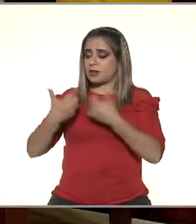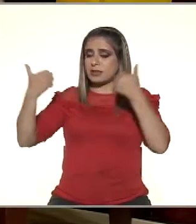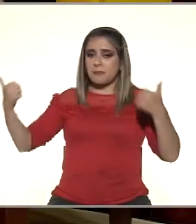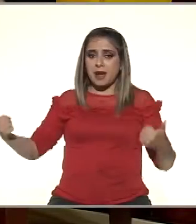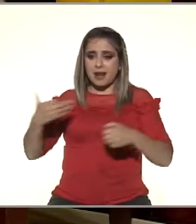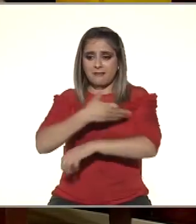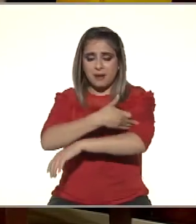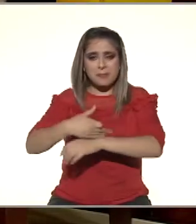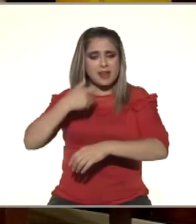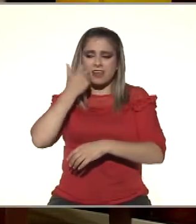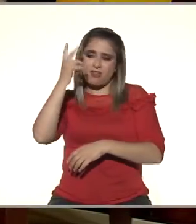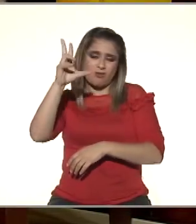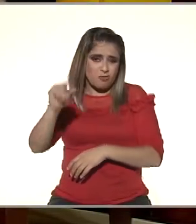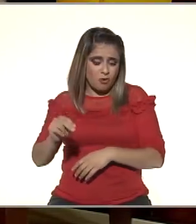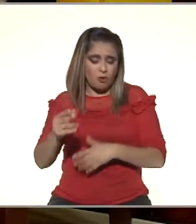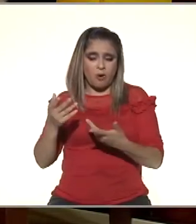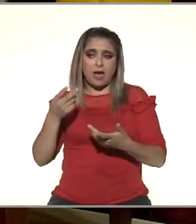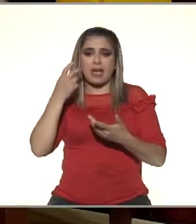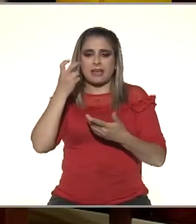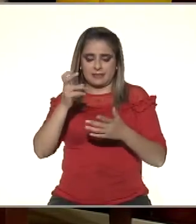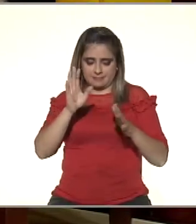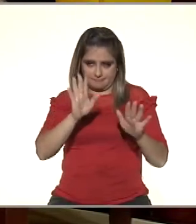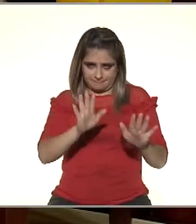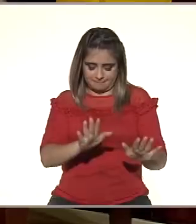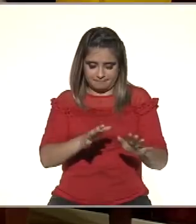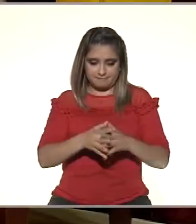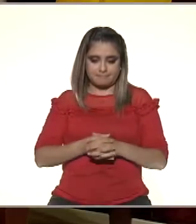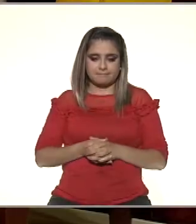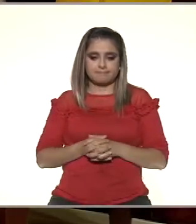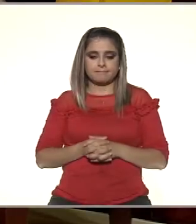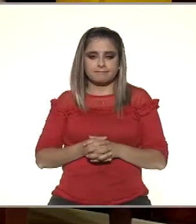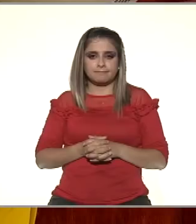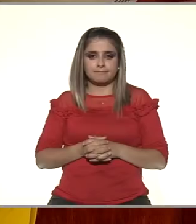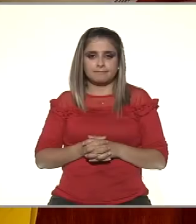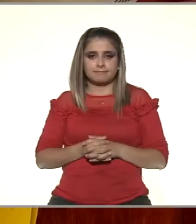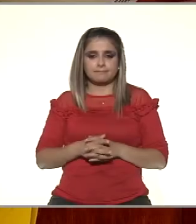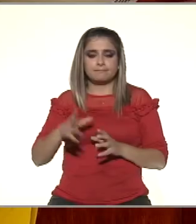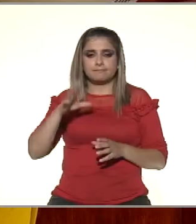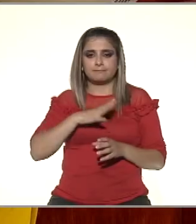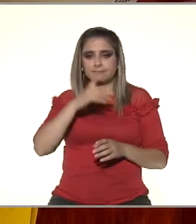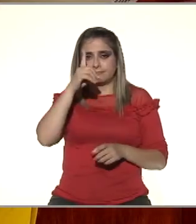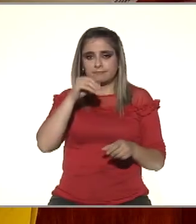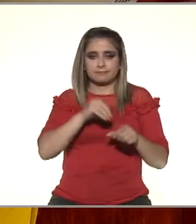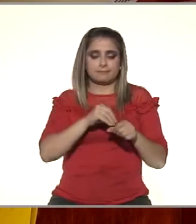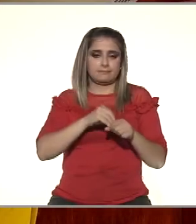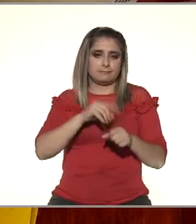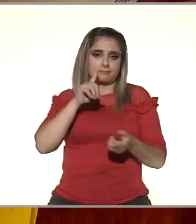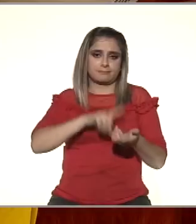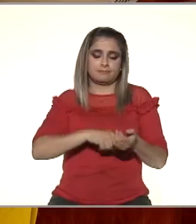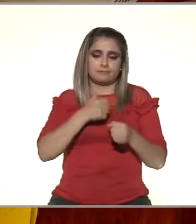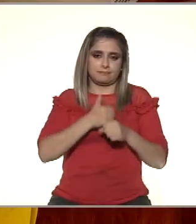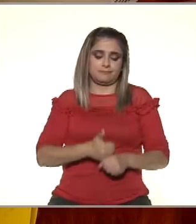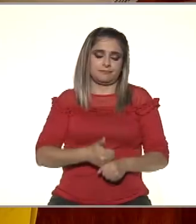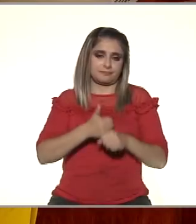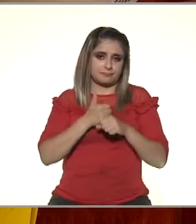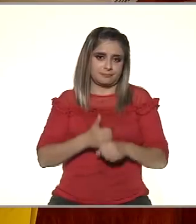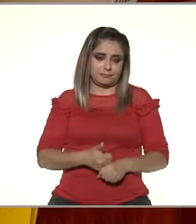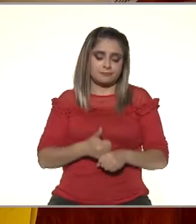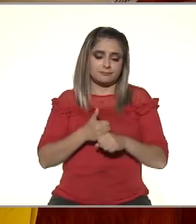ideal. Pero entonces, y vuelvo al tema de los secretos, hay un secreto que va a permear. Y el que